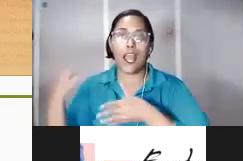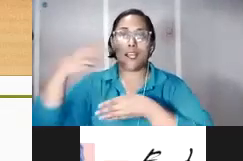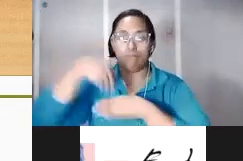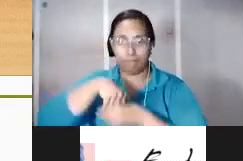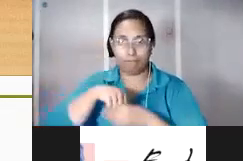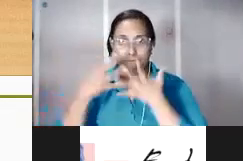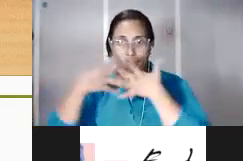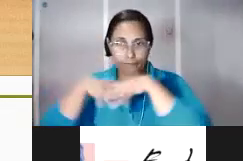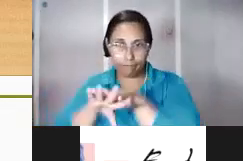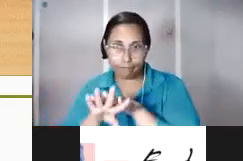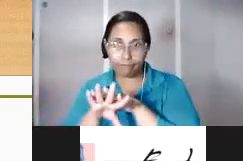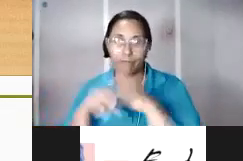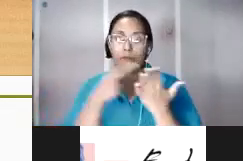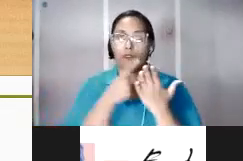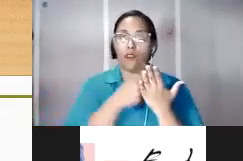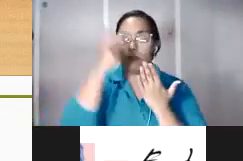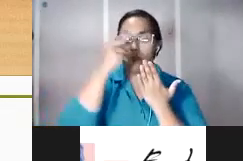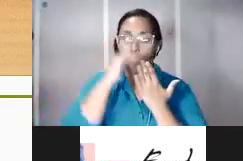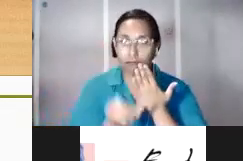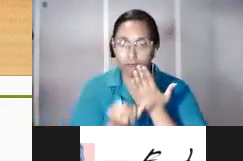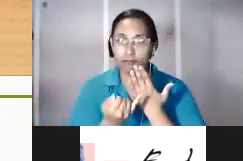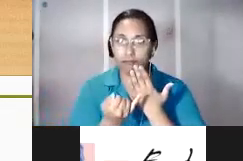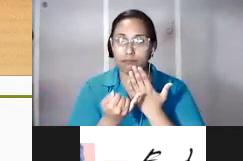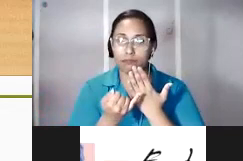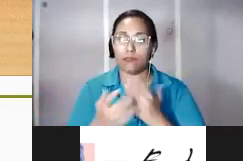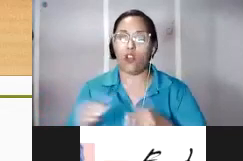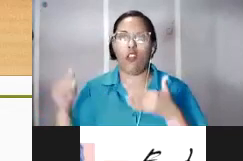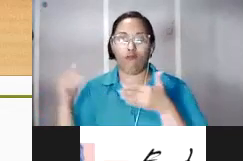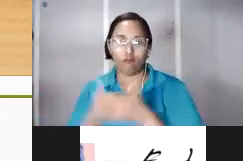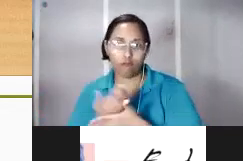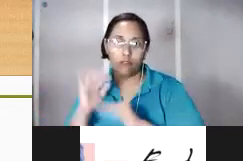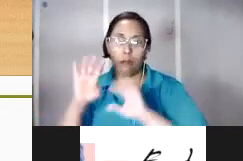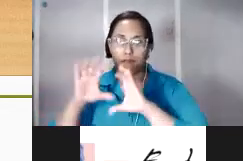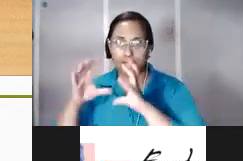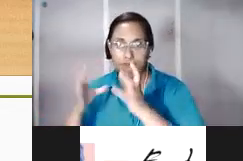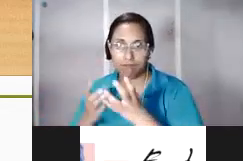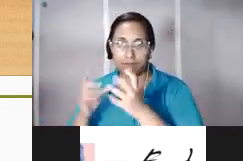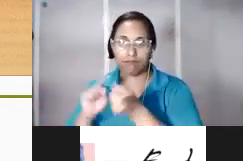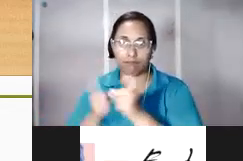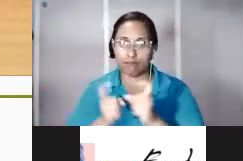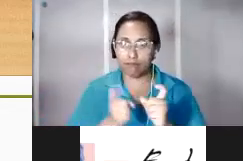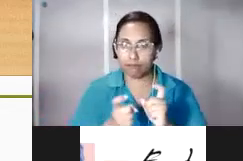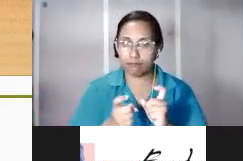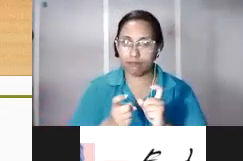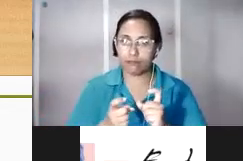modernización que desde la pasada centuria habían empezado a